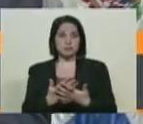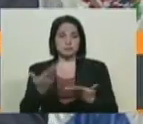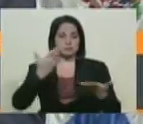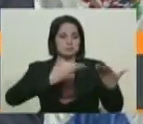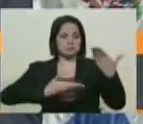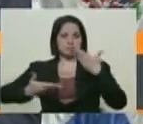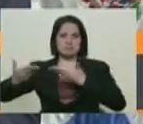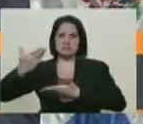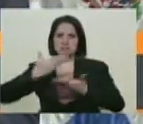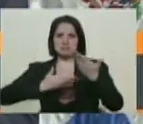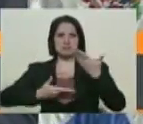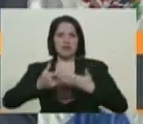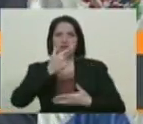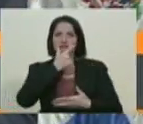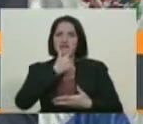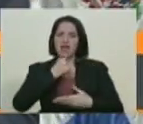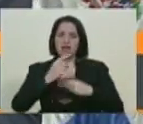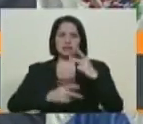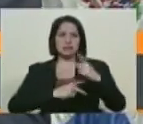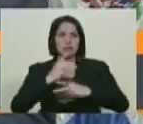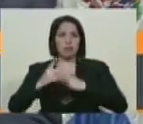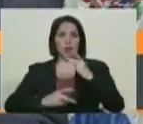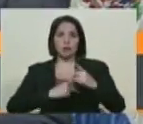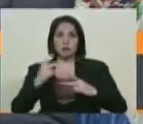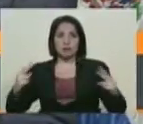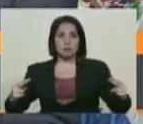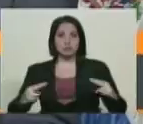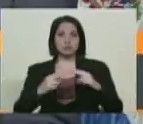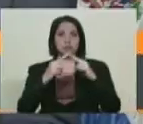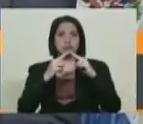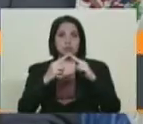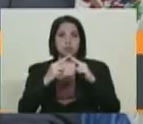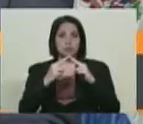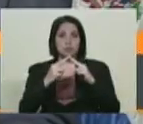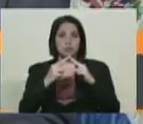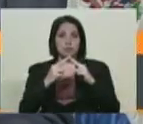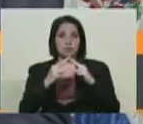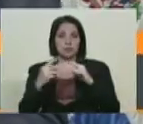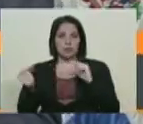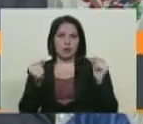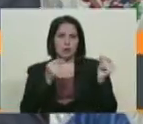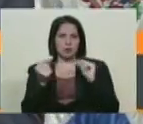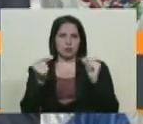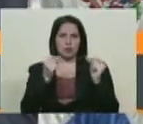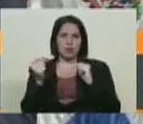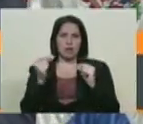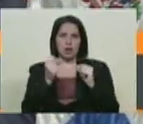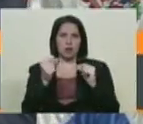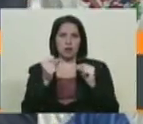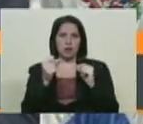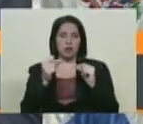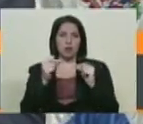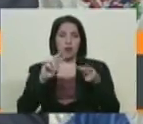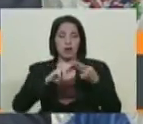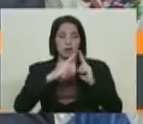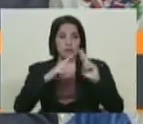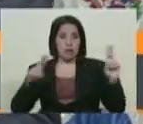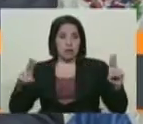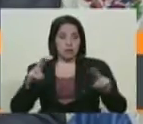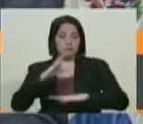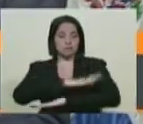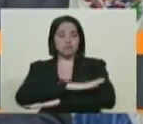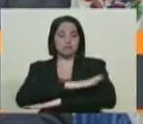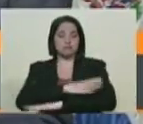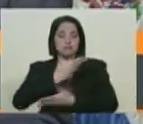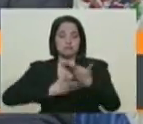facilitando este proceso de encuentro para un diálogo de paz y convivencia